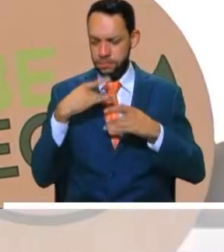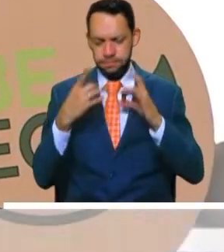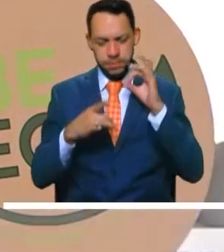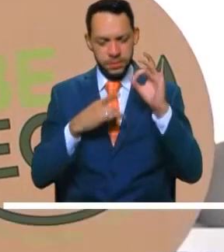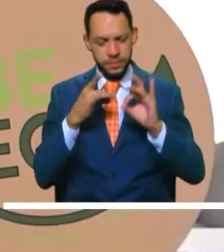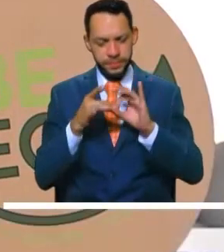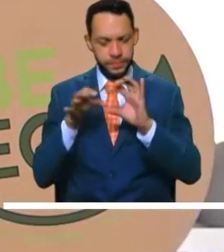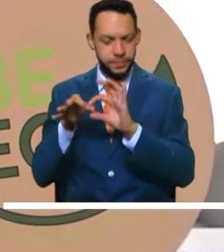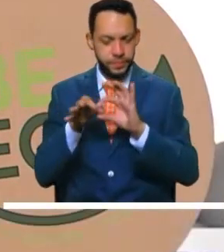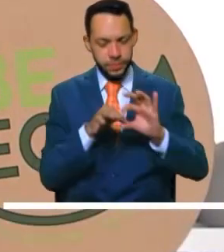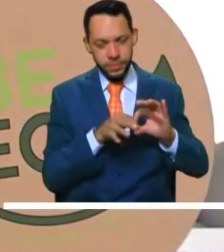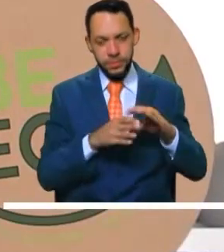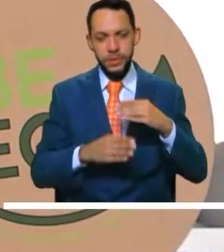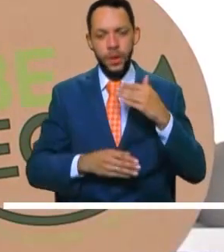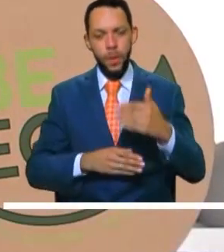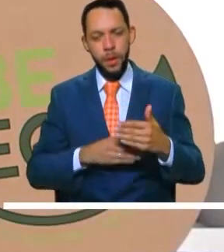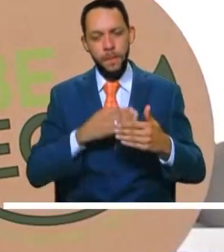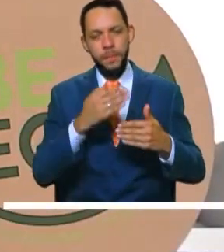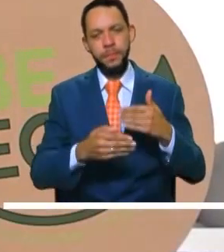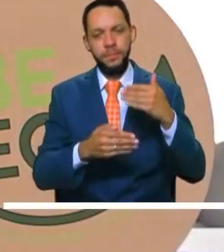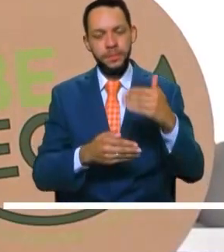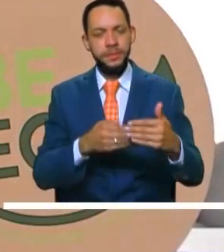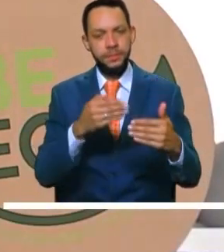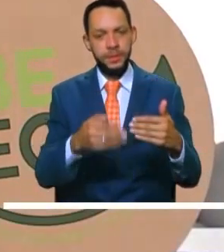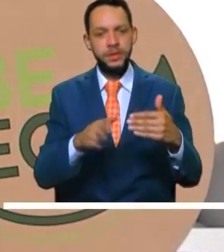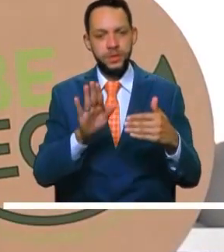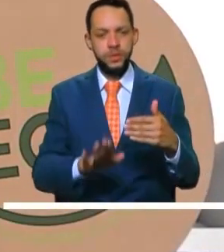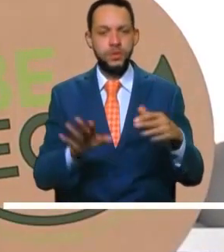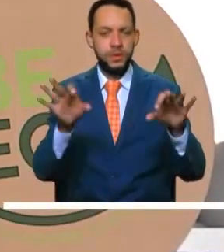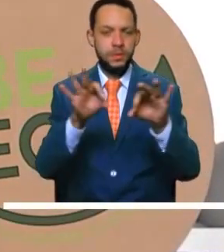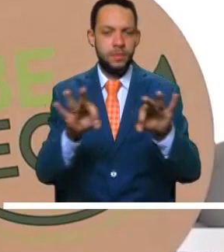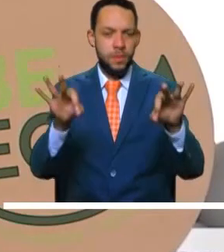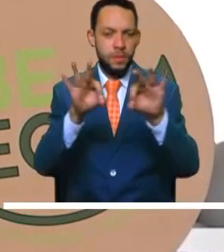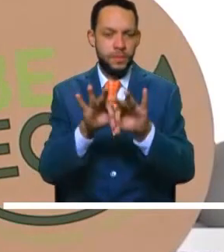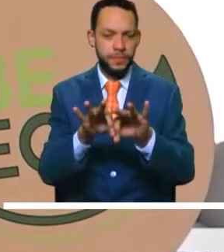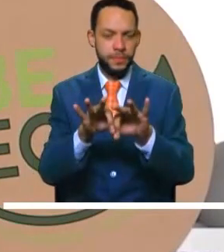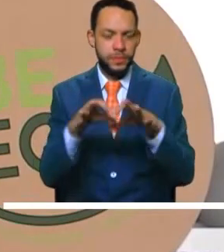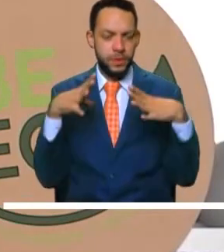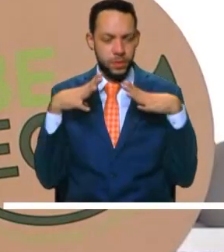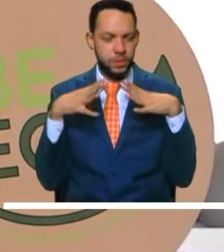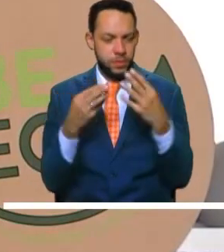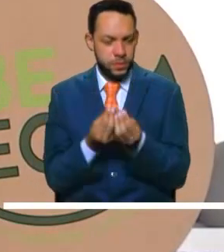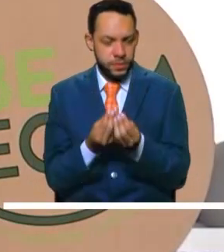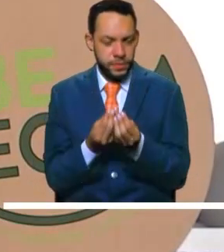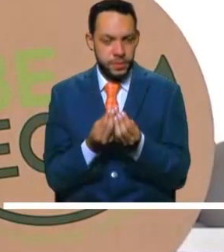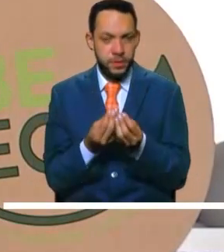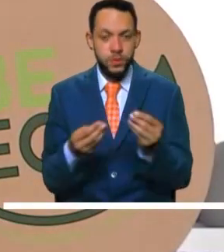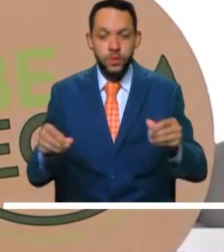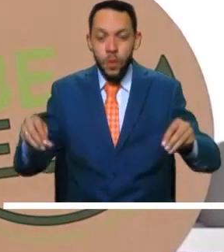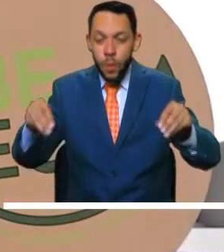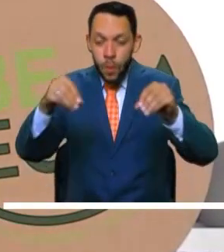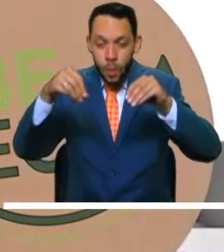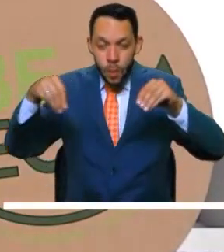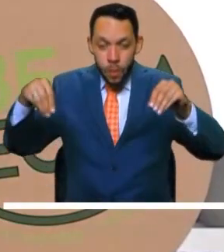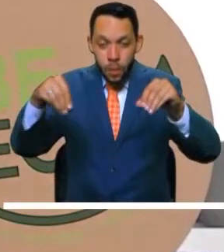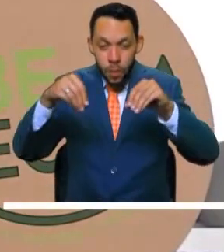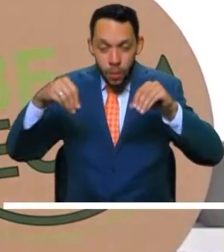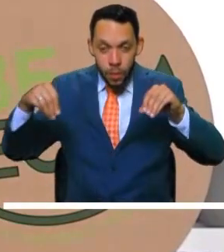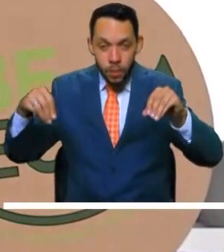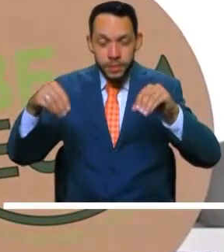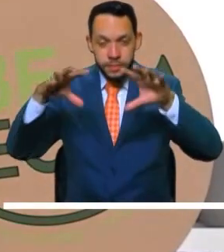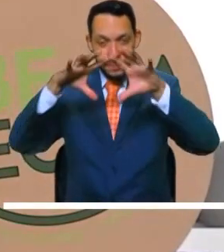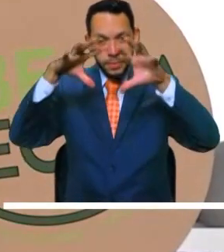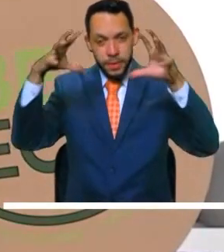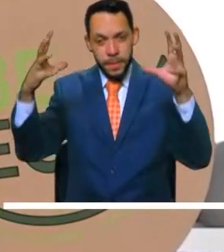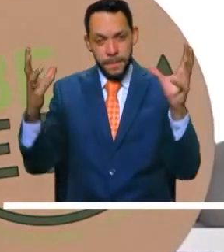también debemos llevarla a un factor más importante, que es acerca de nuestra tierra, nuestro planeta. Es